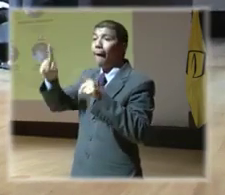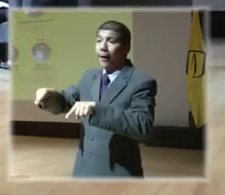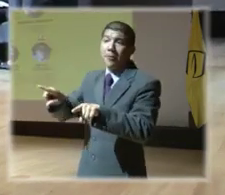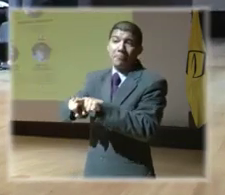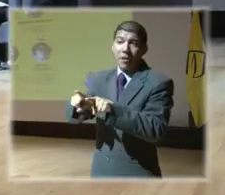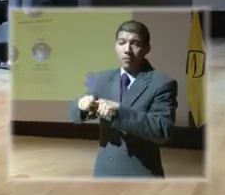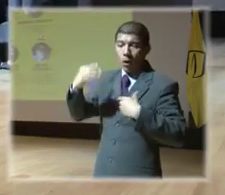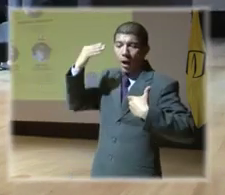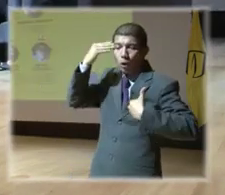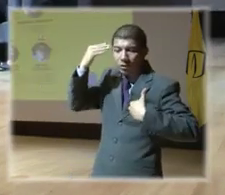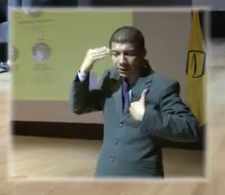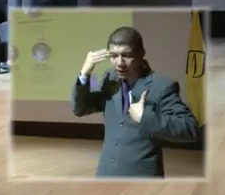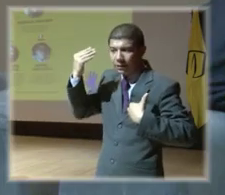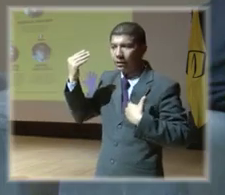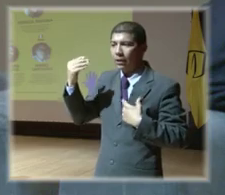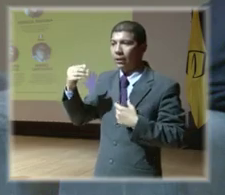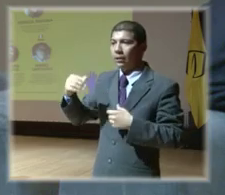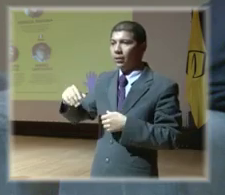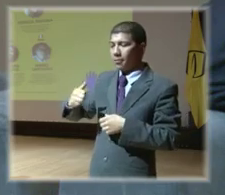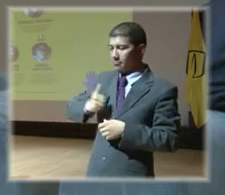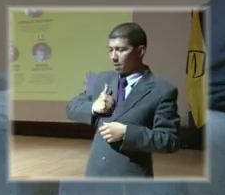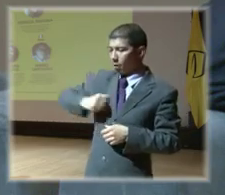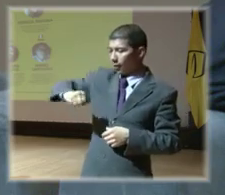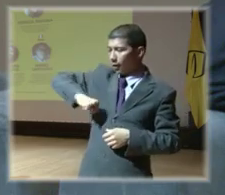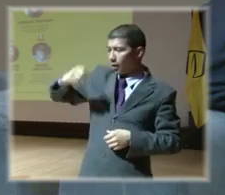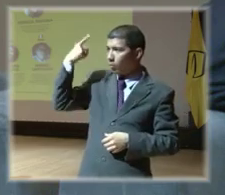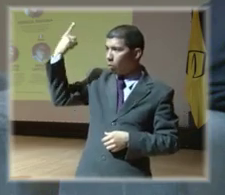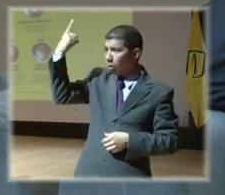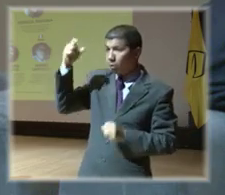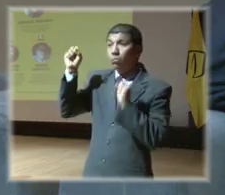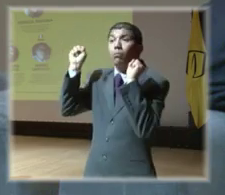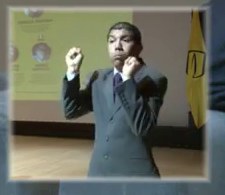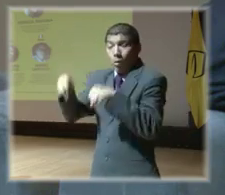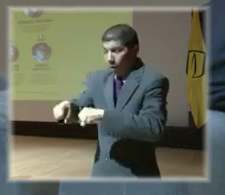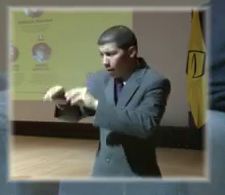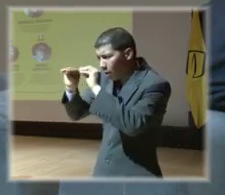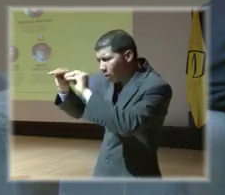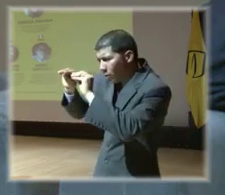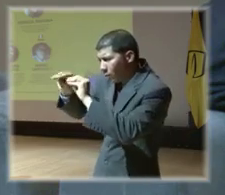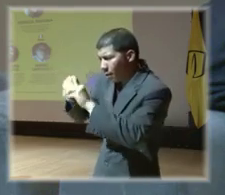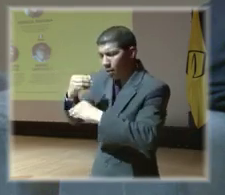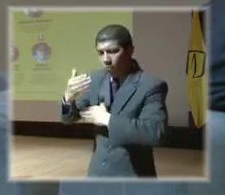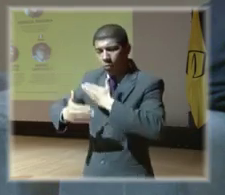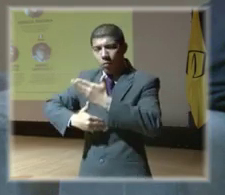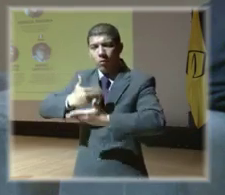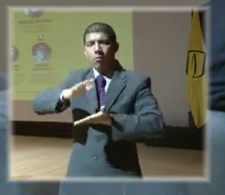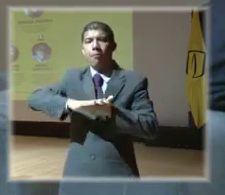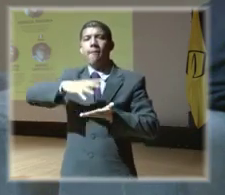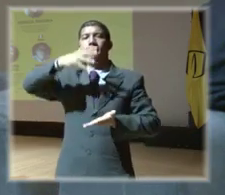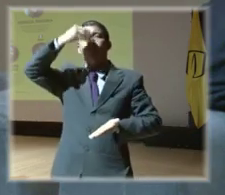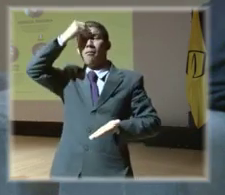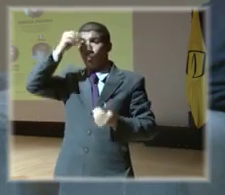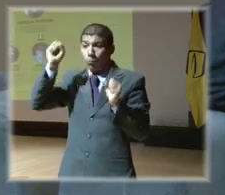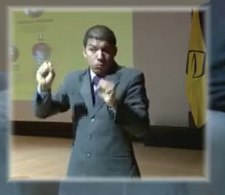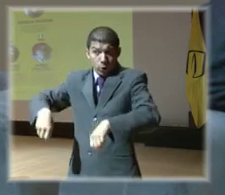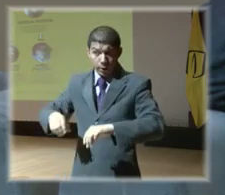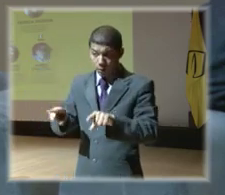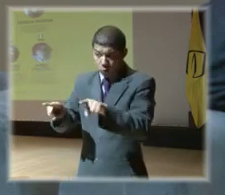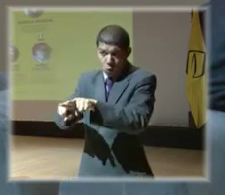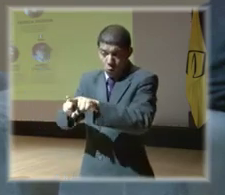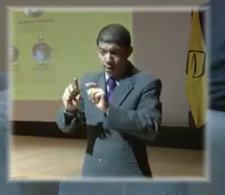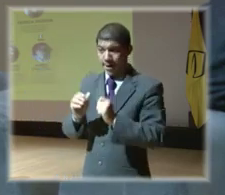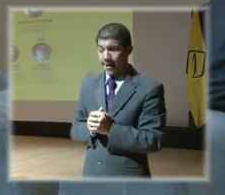es algo que las personas también aprenden. Las personas también aprendemos a tener conciencia política y a saber que